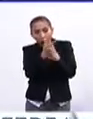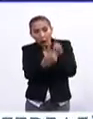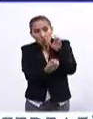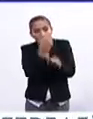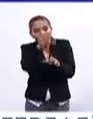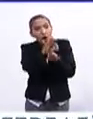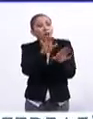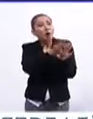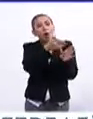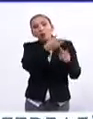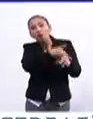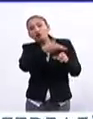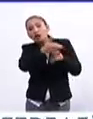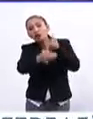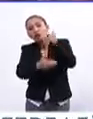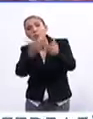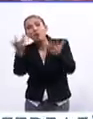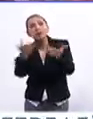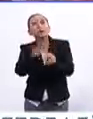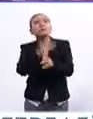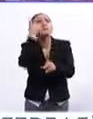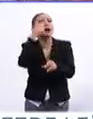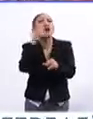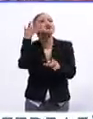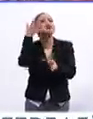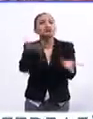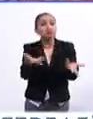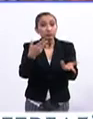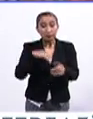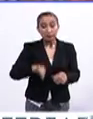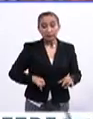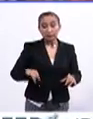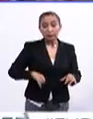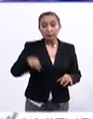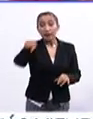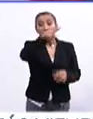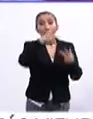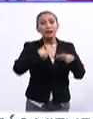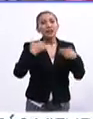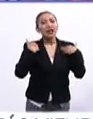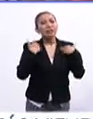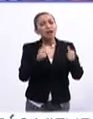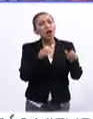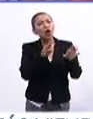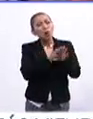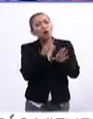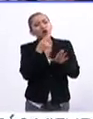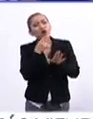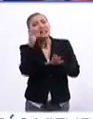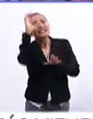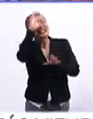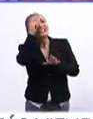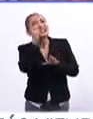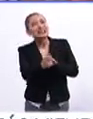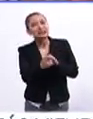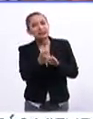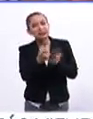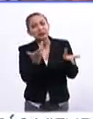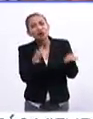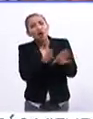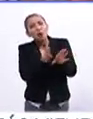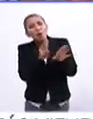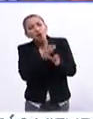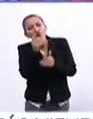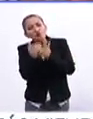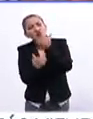cómo se llegó a ese descubrimiento, cómo se hizo y por qué. Lo que nos interesa es que la gente entienda cómo funciona la ciencia, qué es y